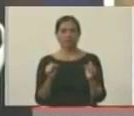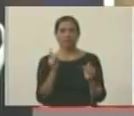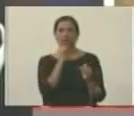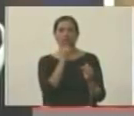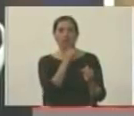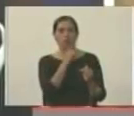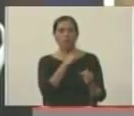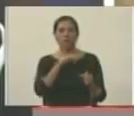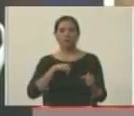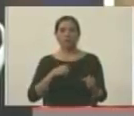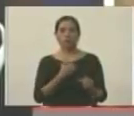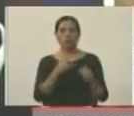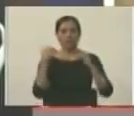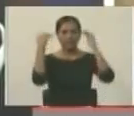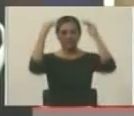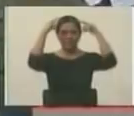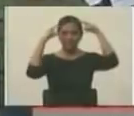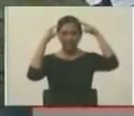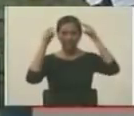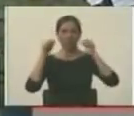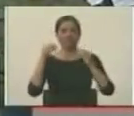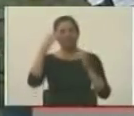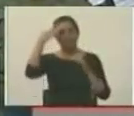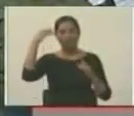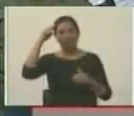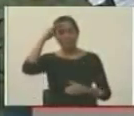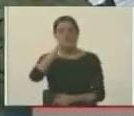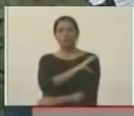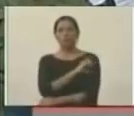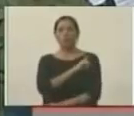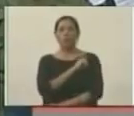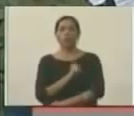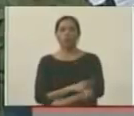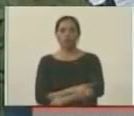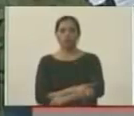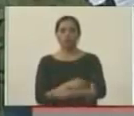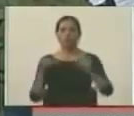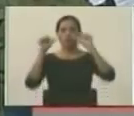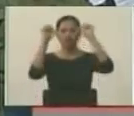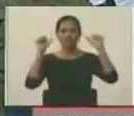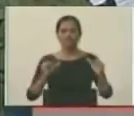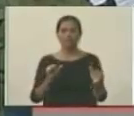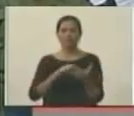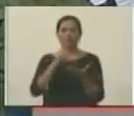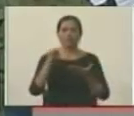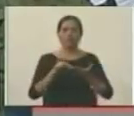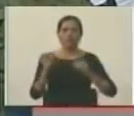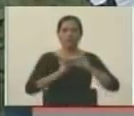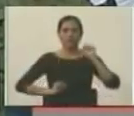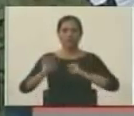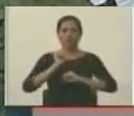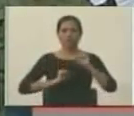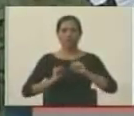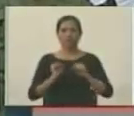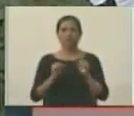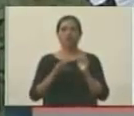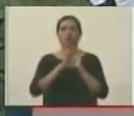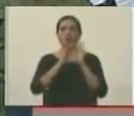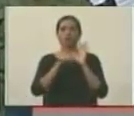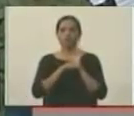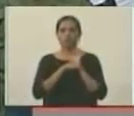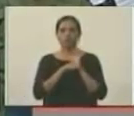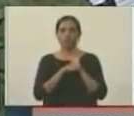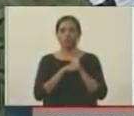nuestro comandante Chávez, que siempre soñó con una milicia muy poderosa, como parte del Sistema Nacional de Defensa Constitucional, como parte de las